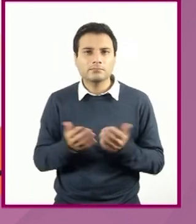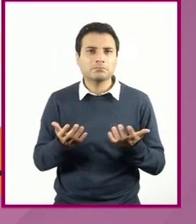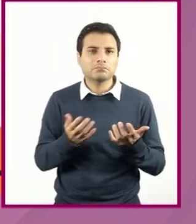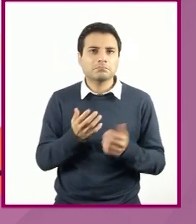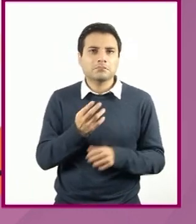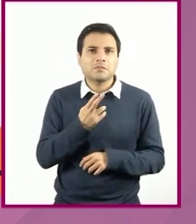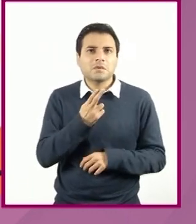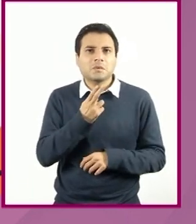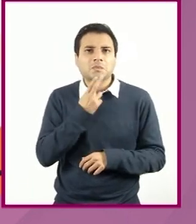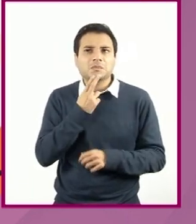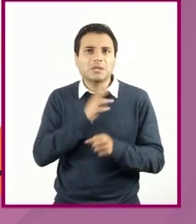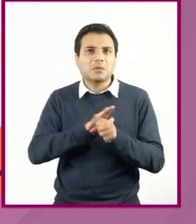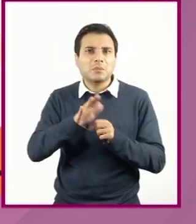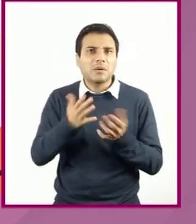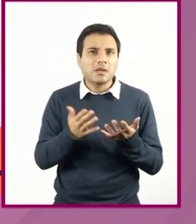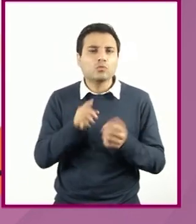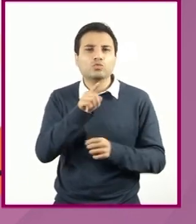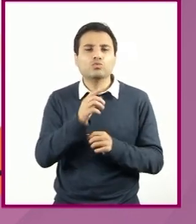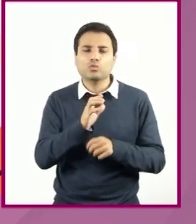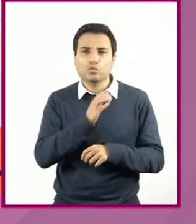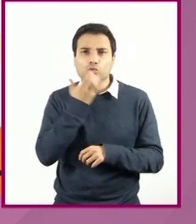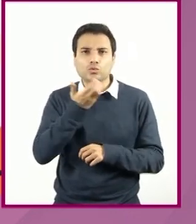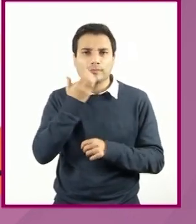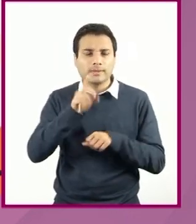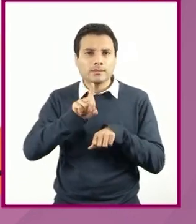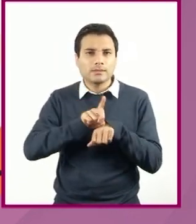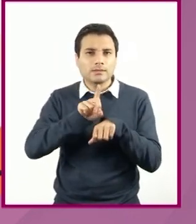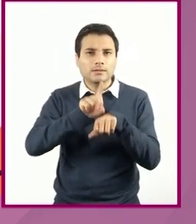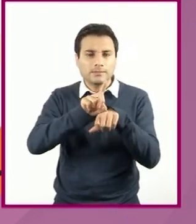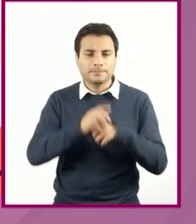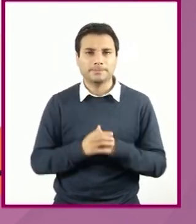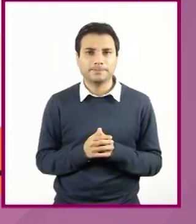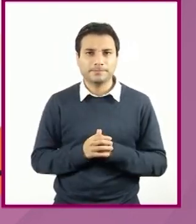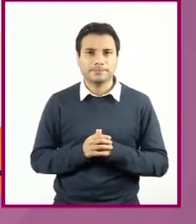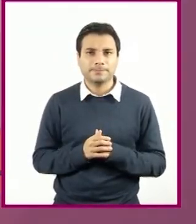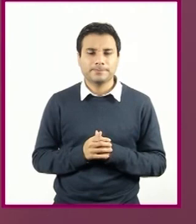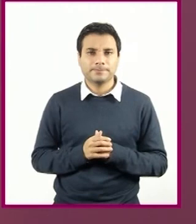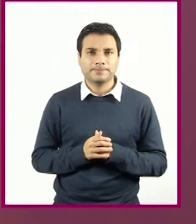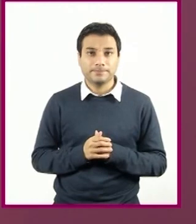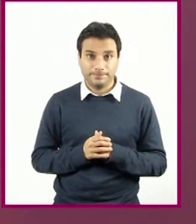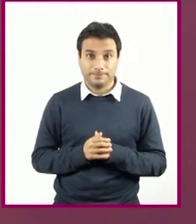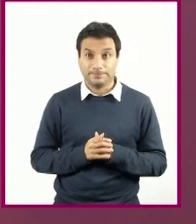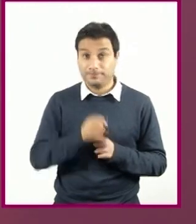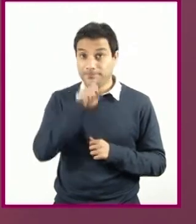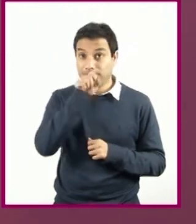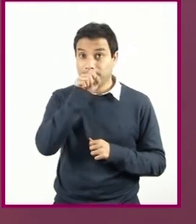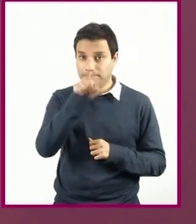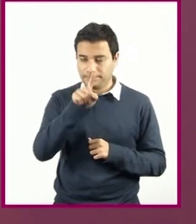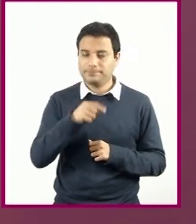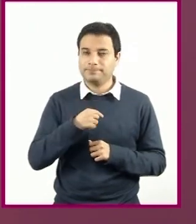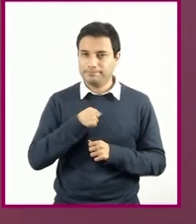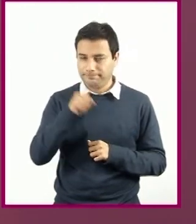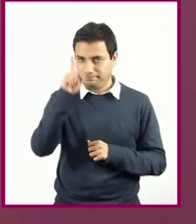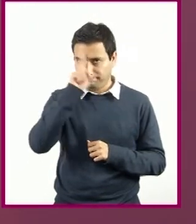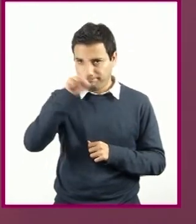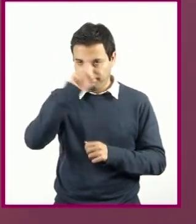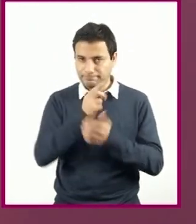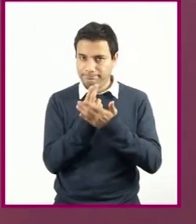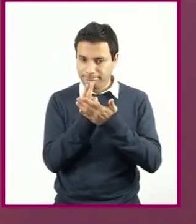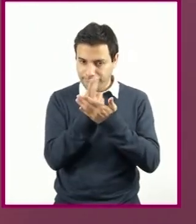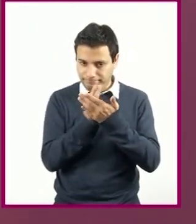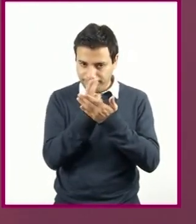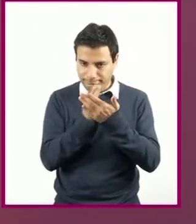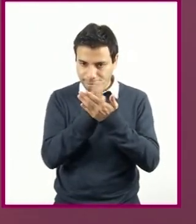o instrumentos de la vida cotidiana que emplean. Asimismo, les sugerimos ilustrarla.